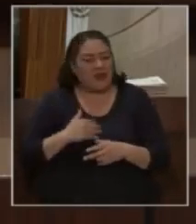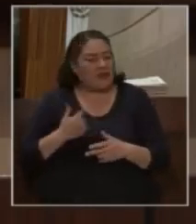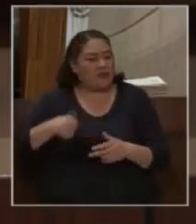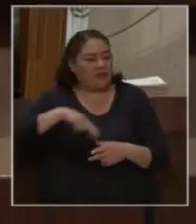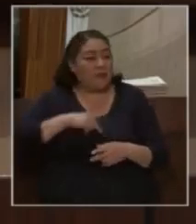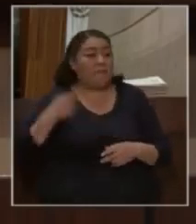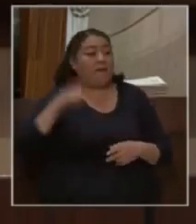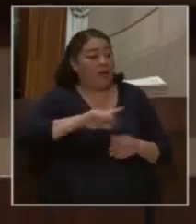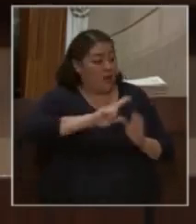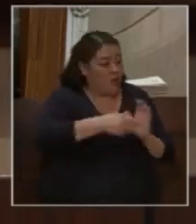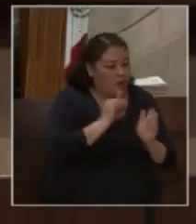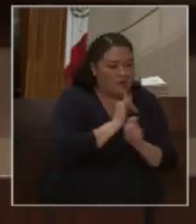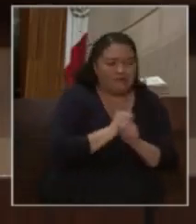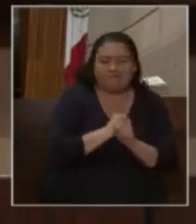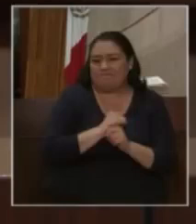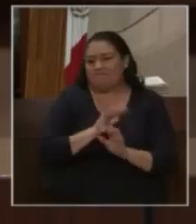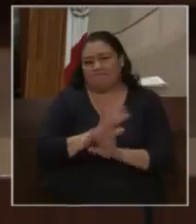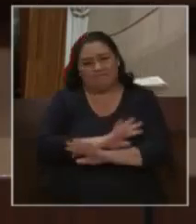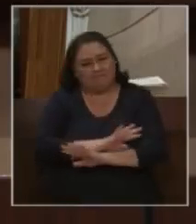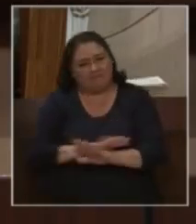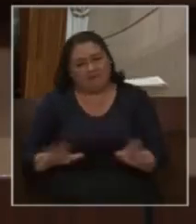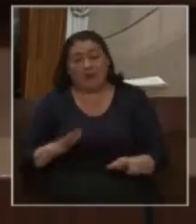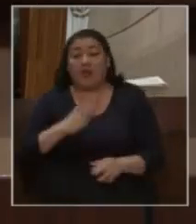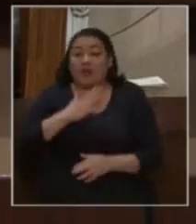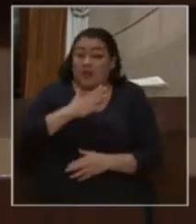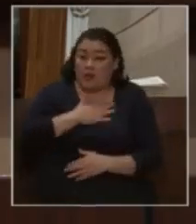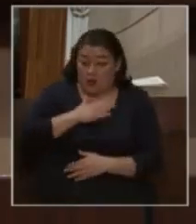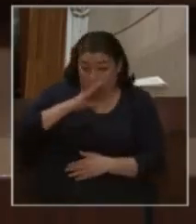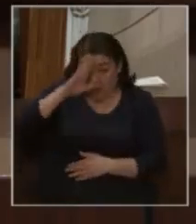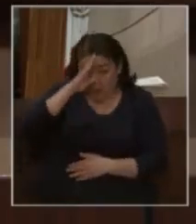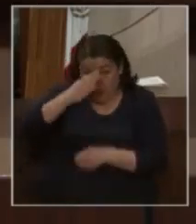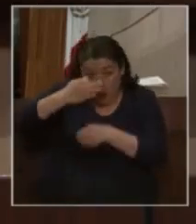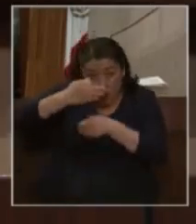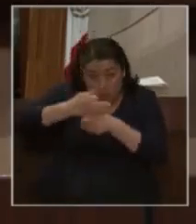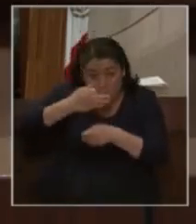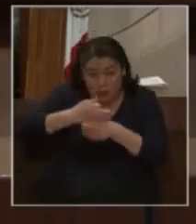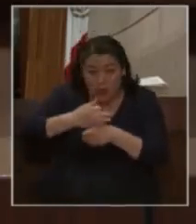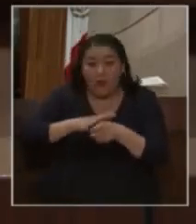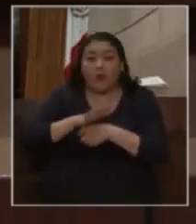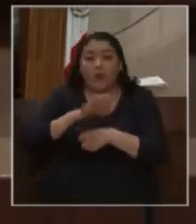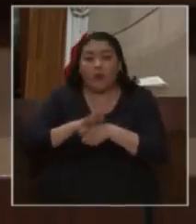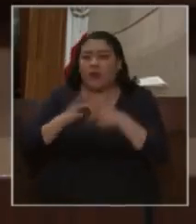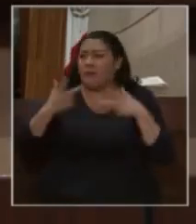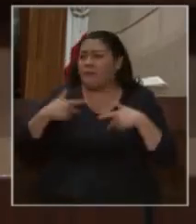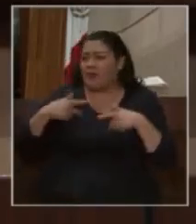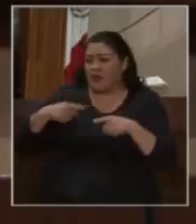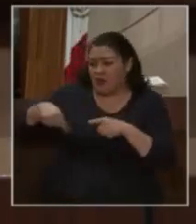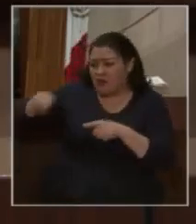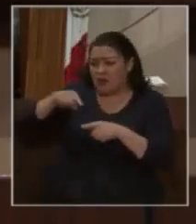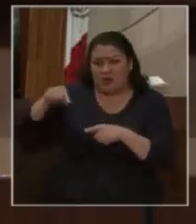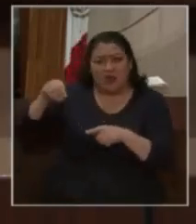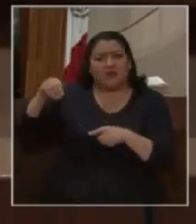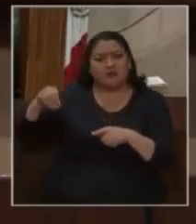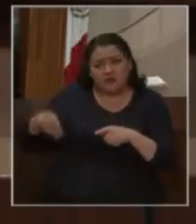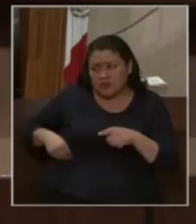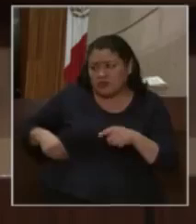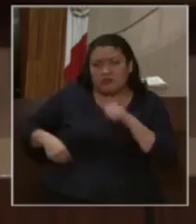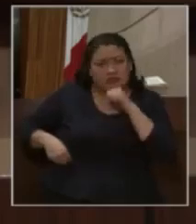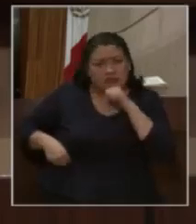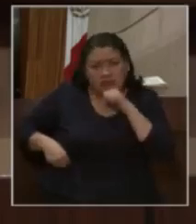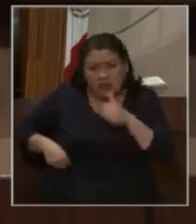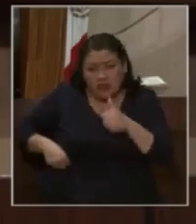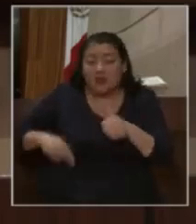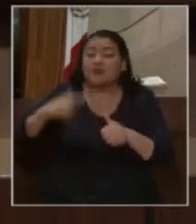Finalmente, a mi juicio, debe privar en el caso el derecho a la presunción de inocencia, que acorde con